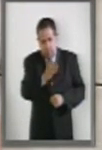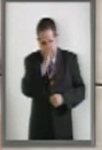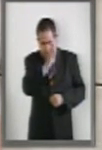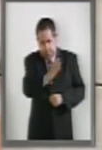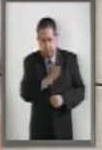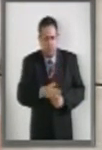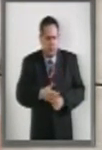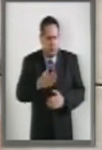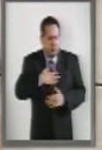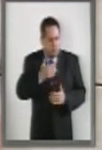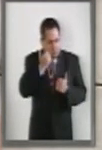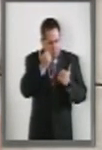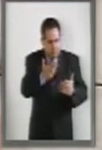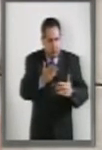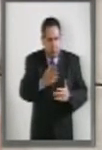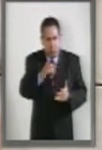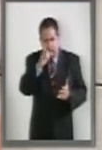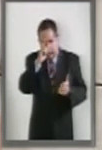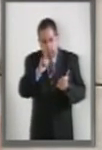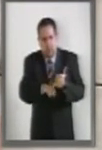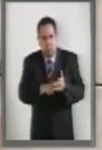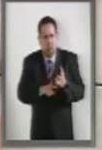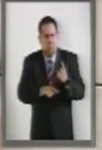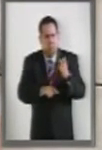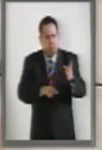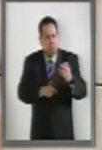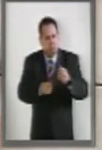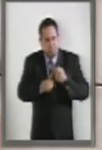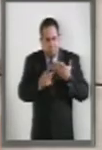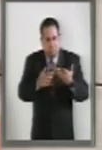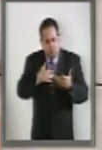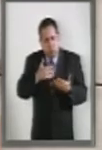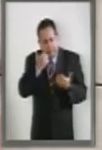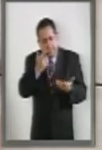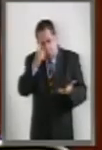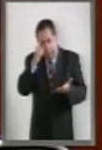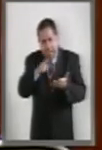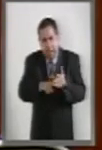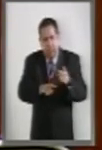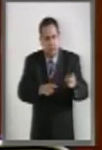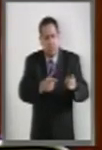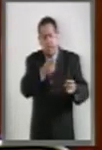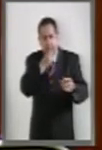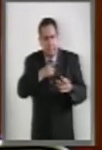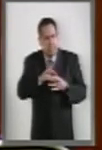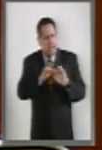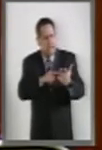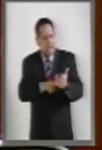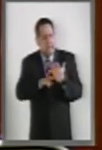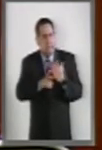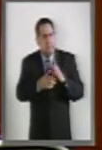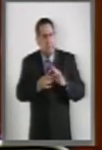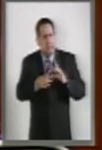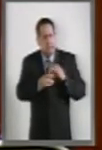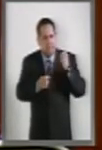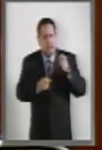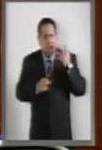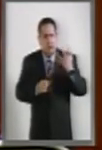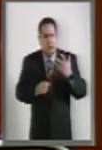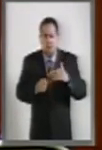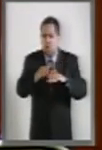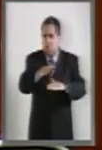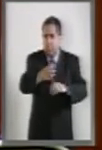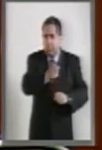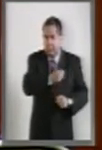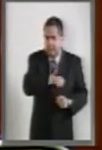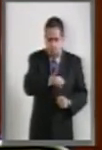quisiera creer en la exposición, en los términos que lo expresa. En el tema de